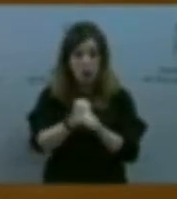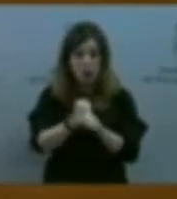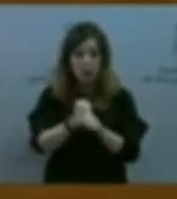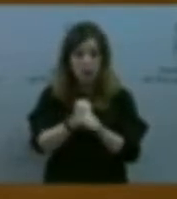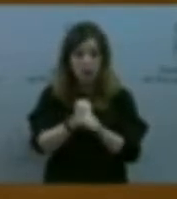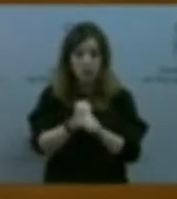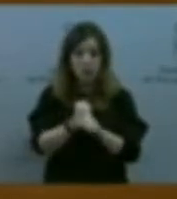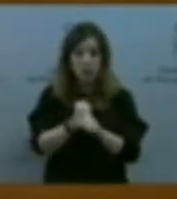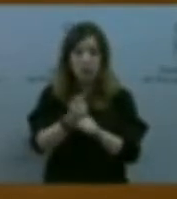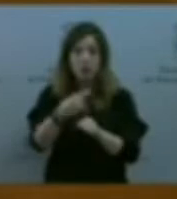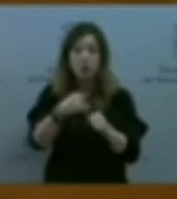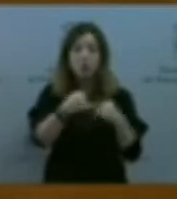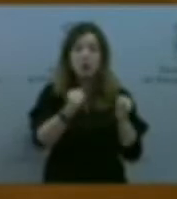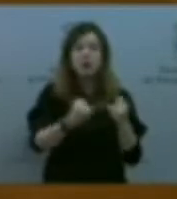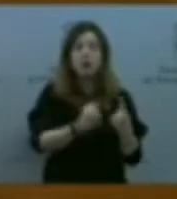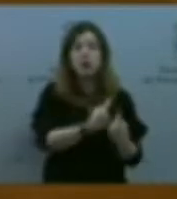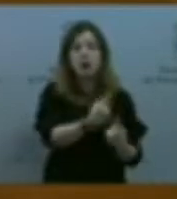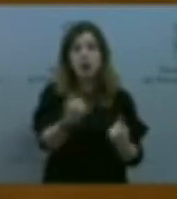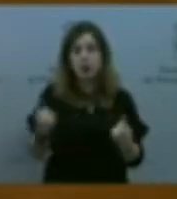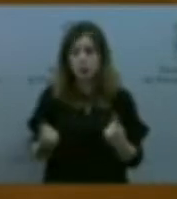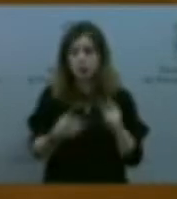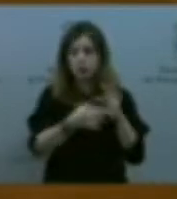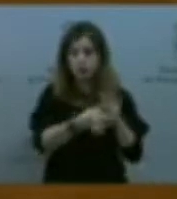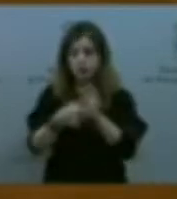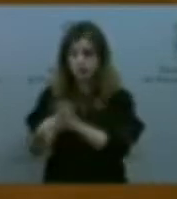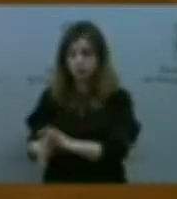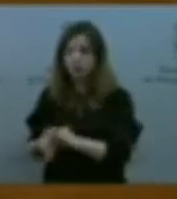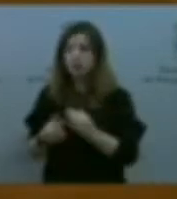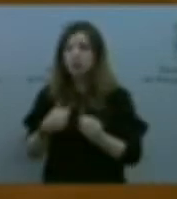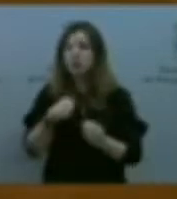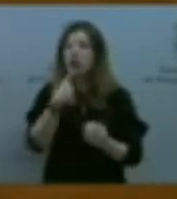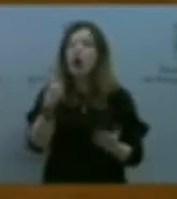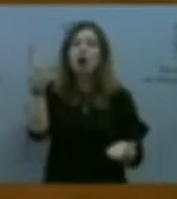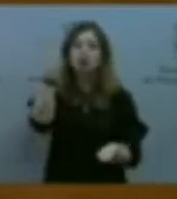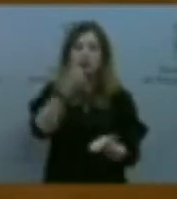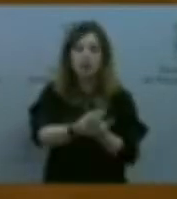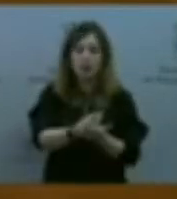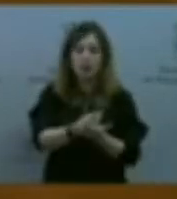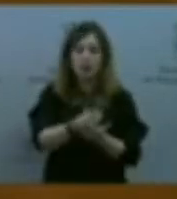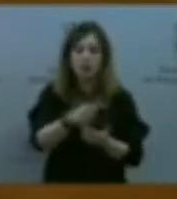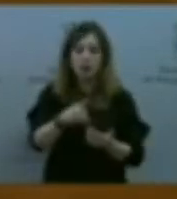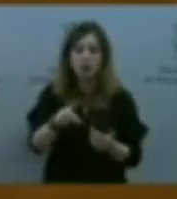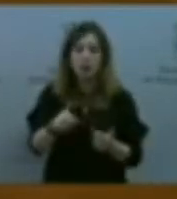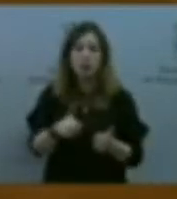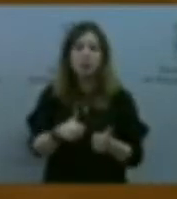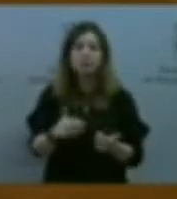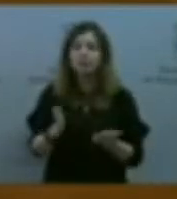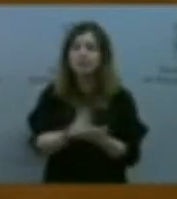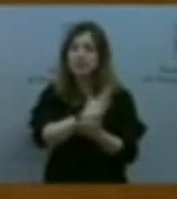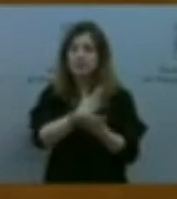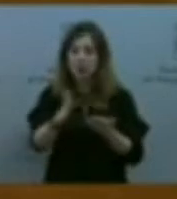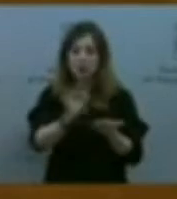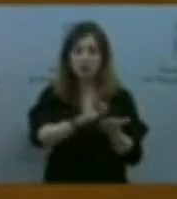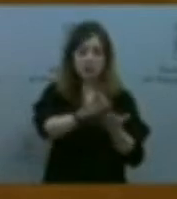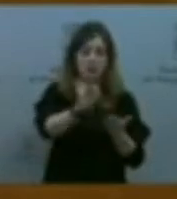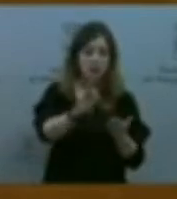señorías, vuelvo a insistir, hay un divorcio entre los servicios de empleo y los servicios sociales.